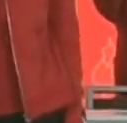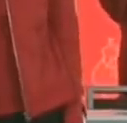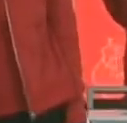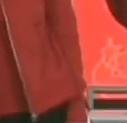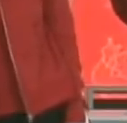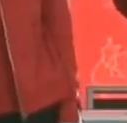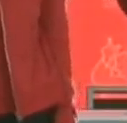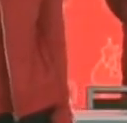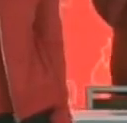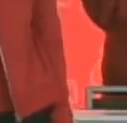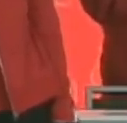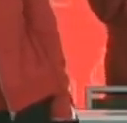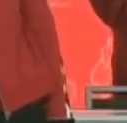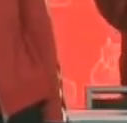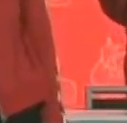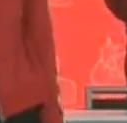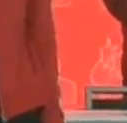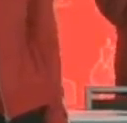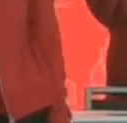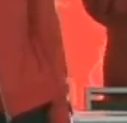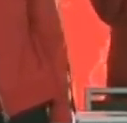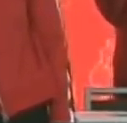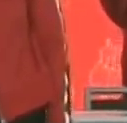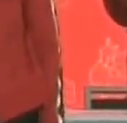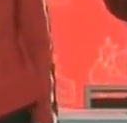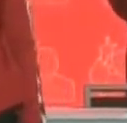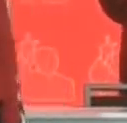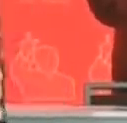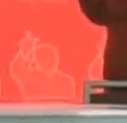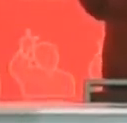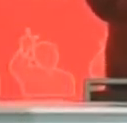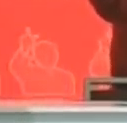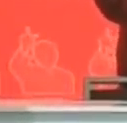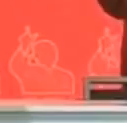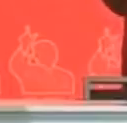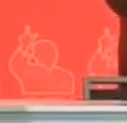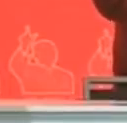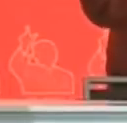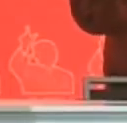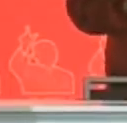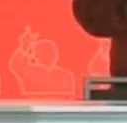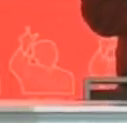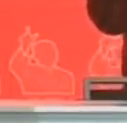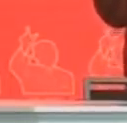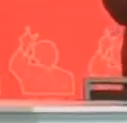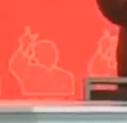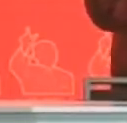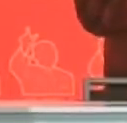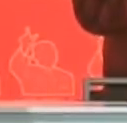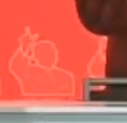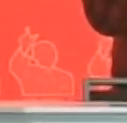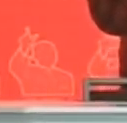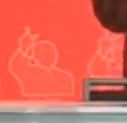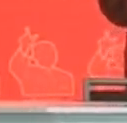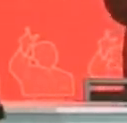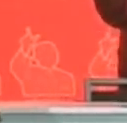Naturaleza, humanidad, convivencia en sana paz, a mis hijos amor